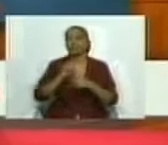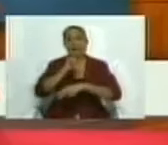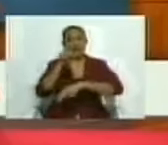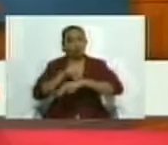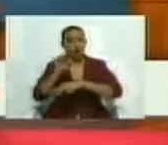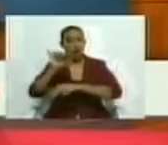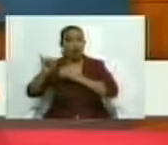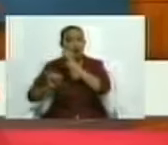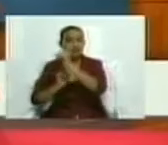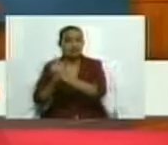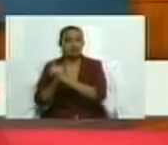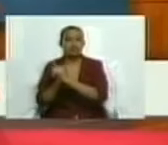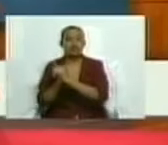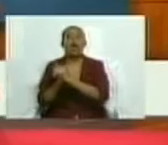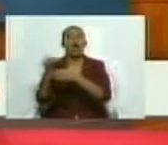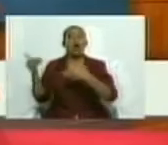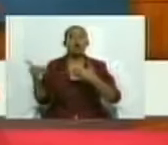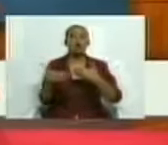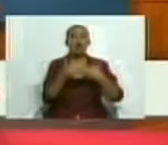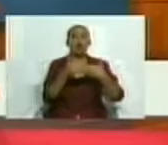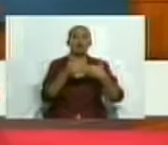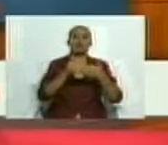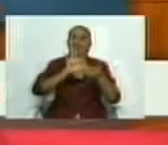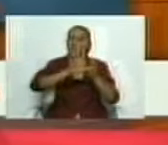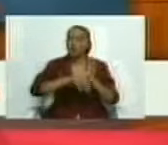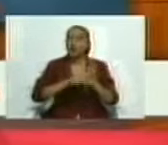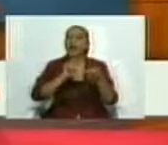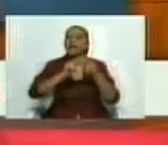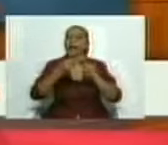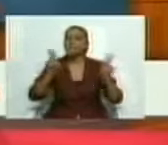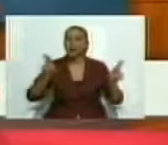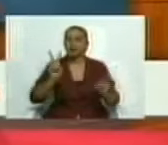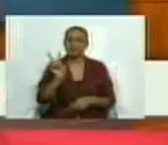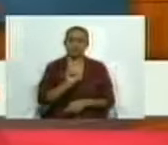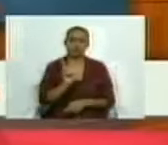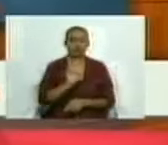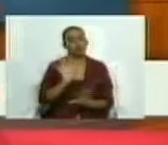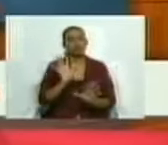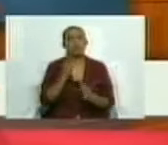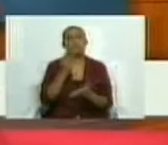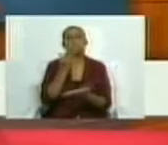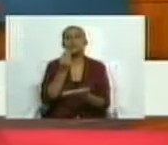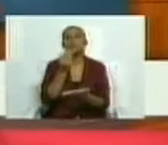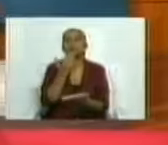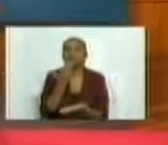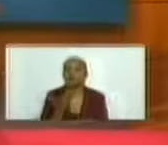transnacional mancill en la paz del venezolano y la venezolana Muchas gracias